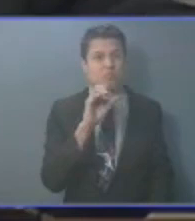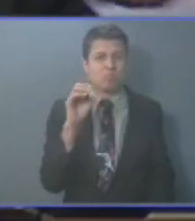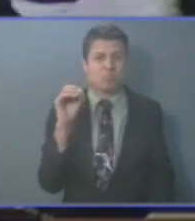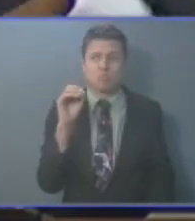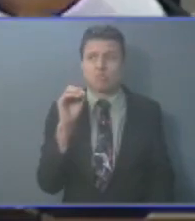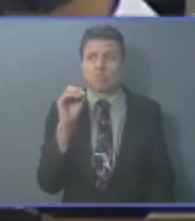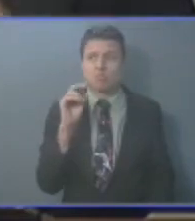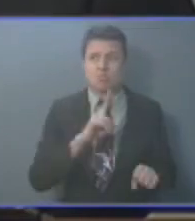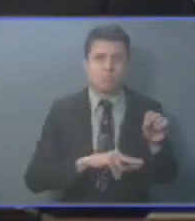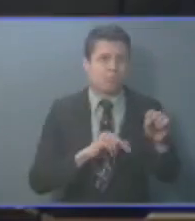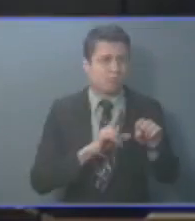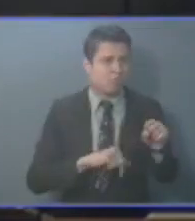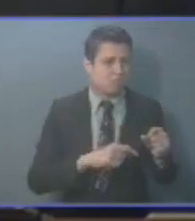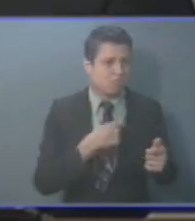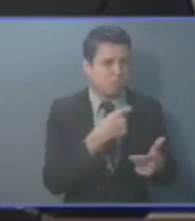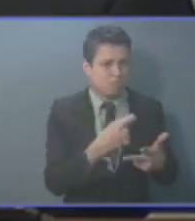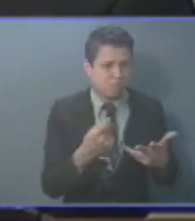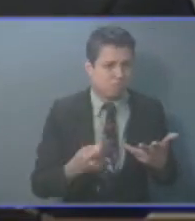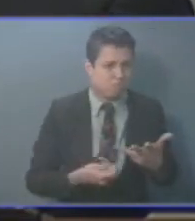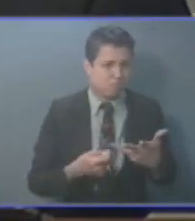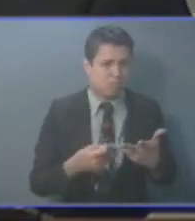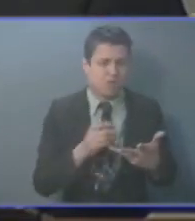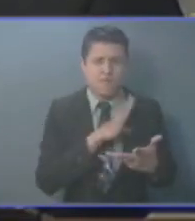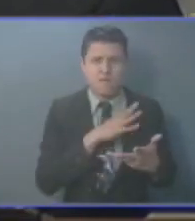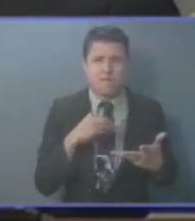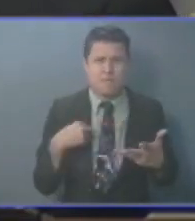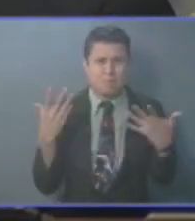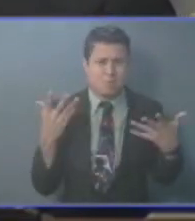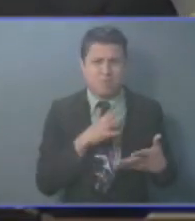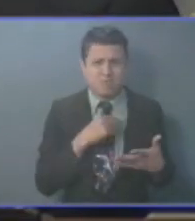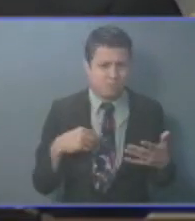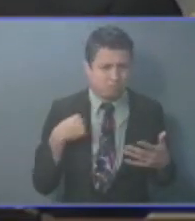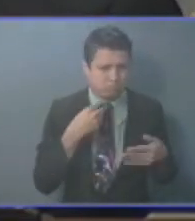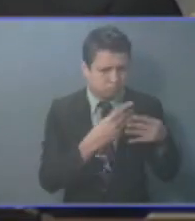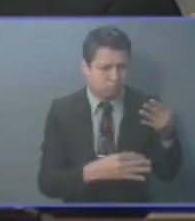$300 a 100.000 ciudadanos.